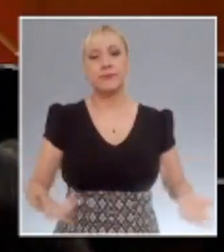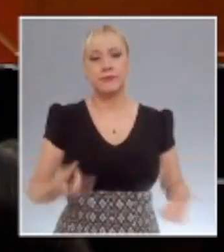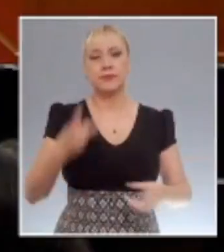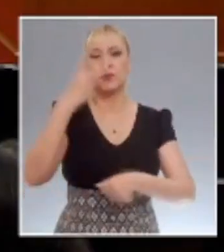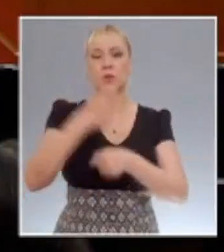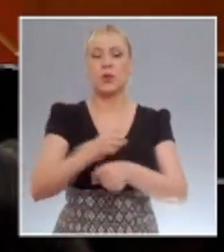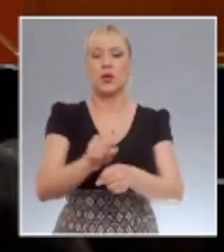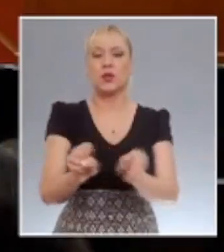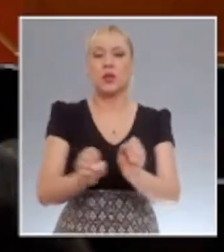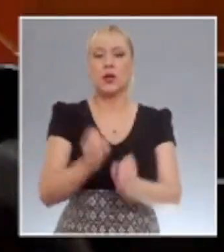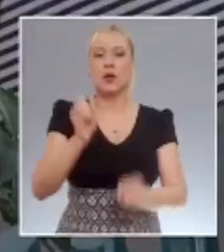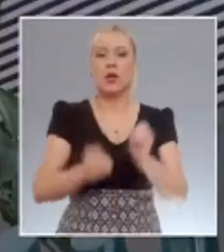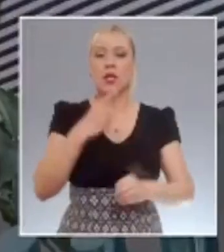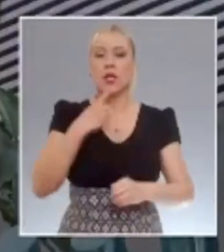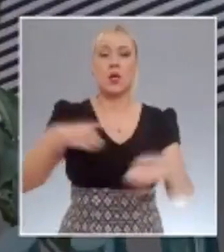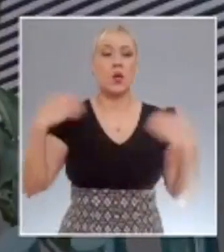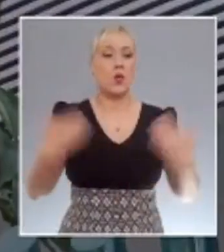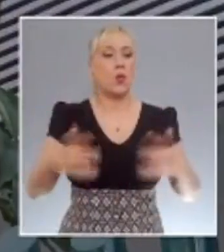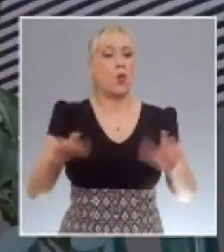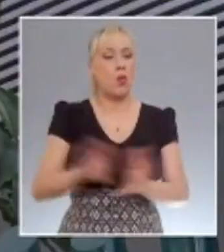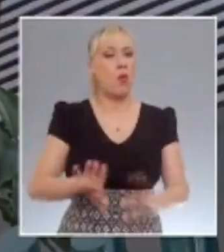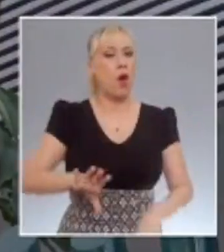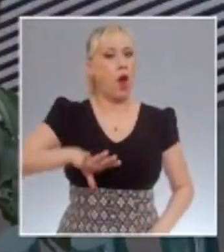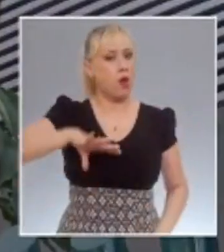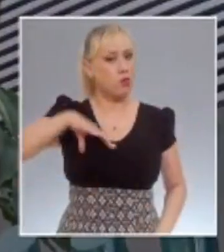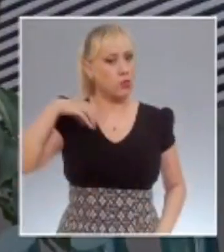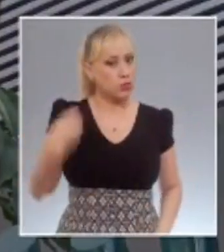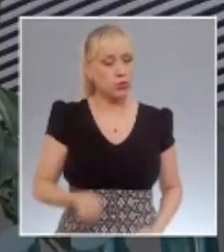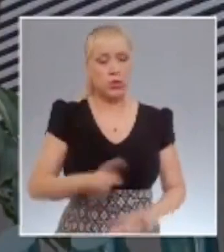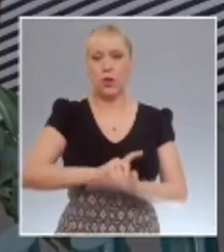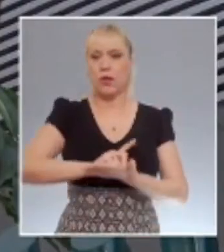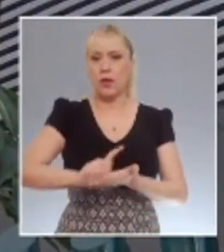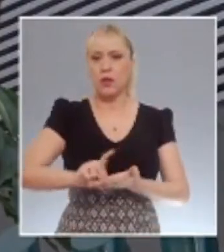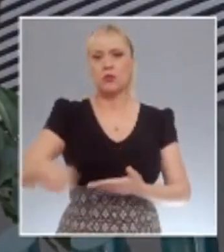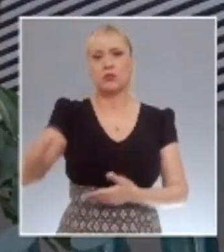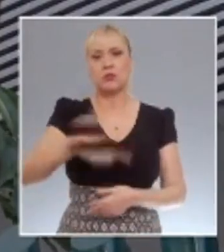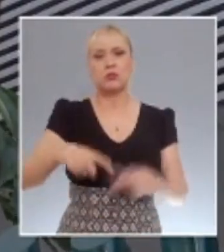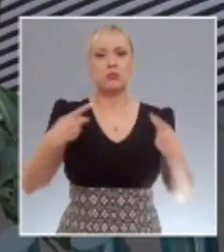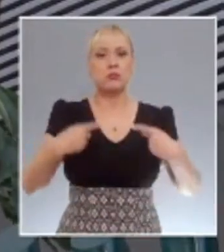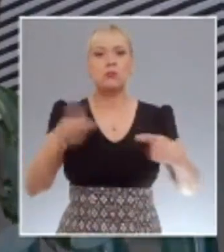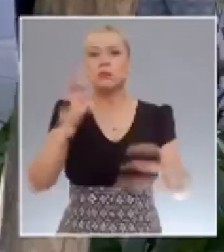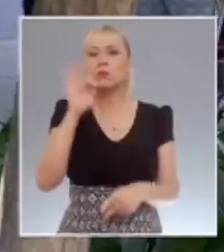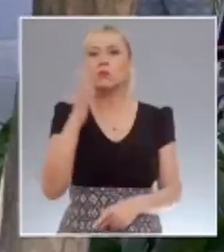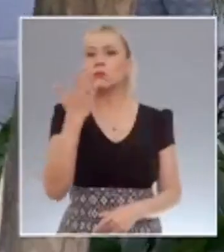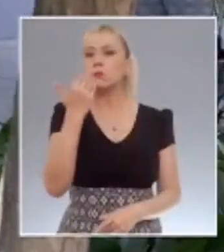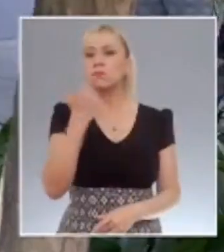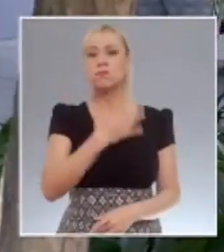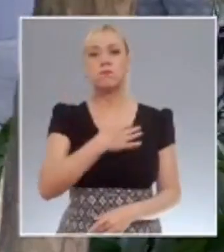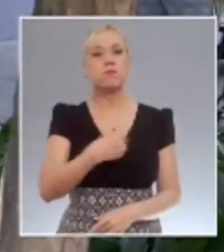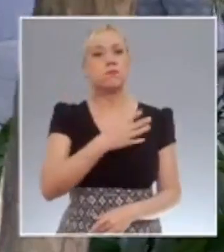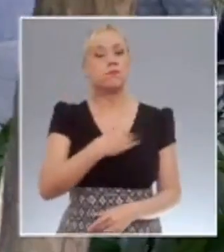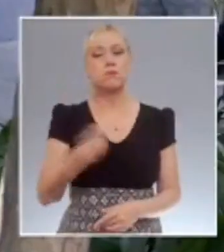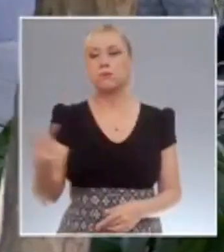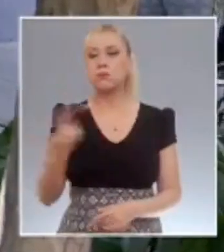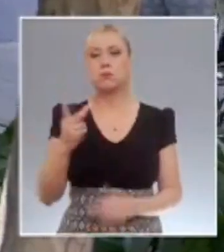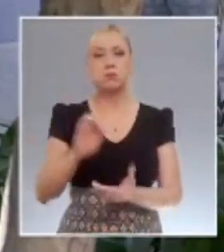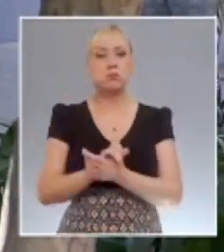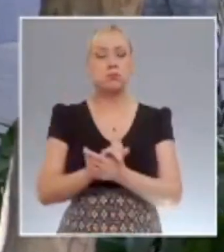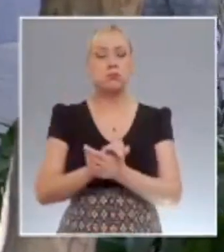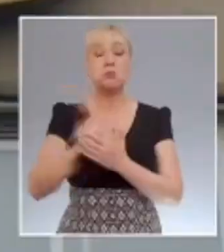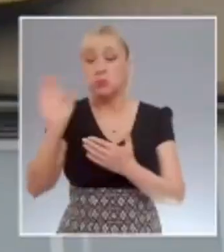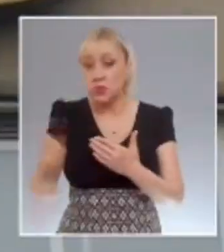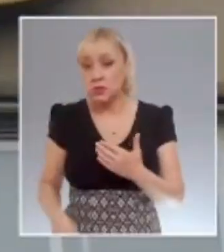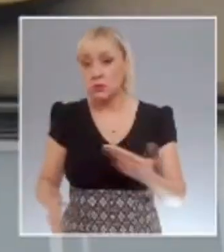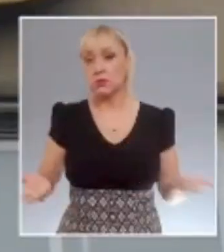restringen de manera arbitraria los derechos de quienes no tuvieron hijos y enfrenten una situación similar a quienes sí los